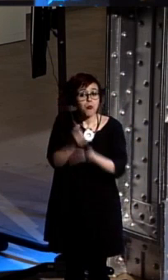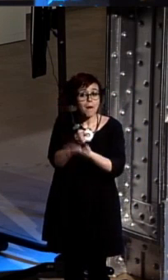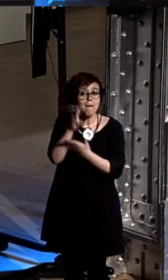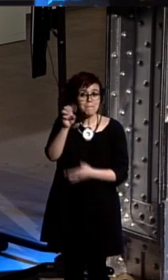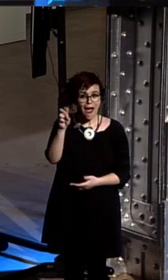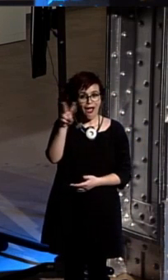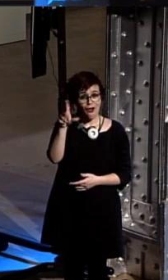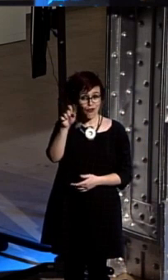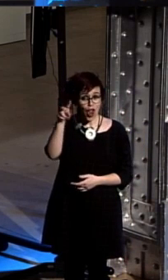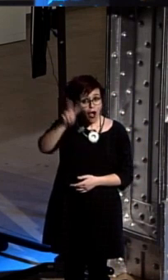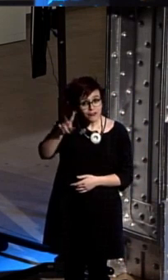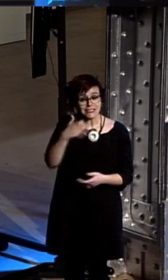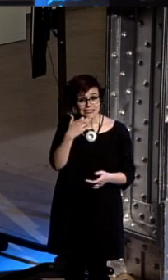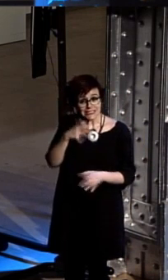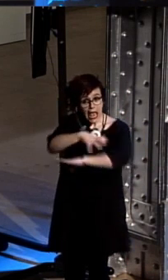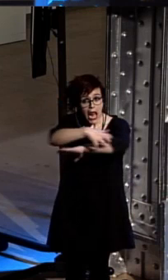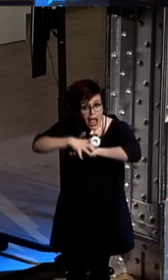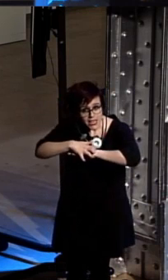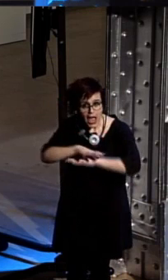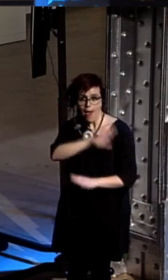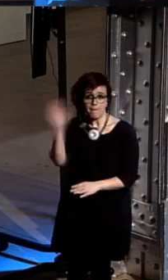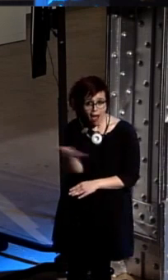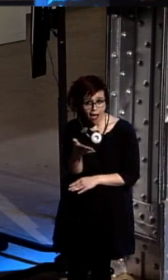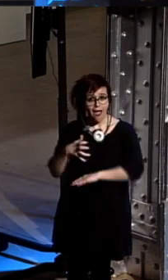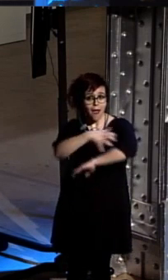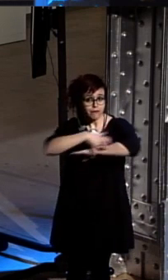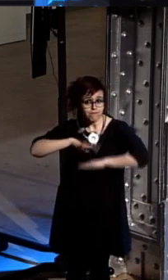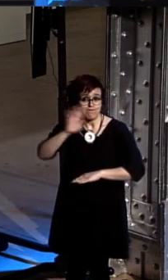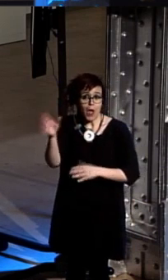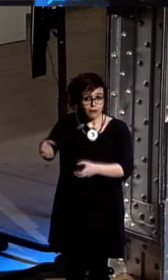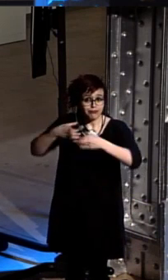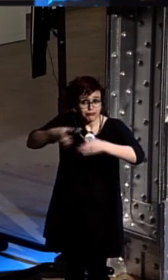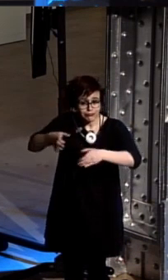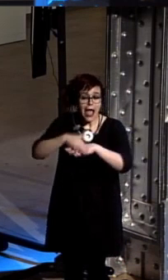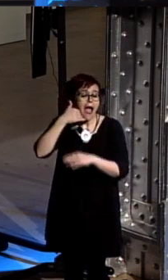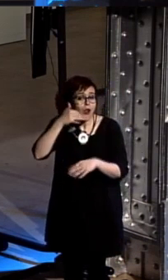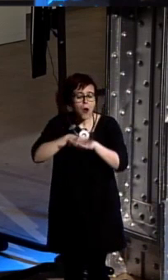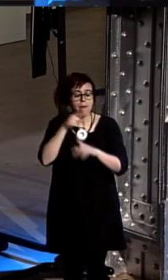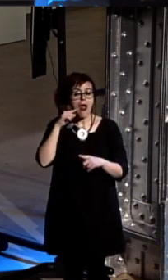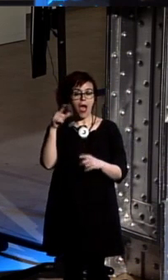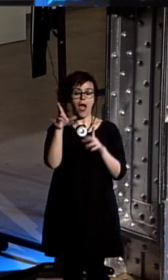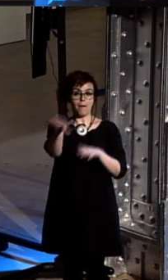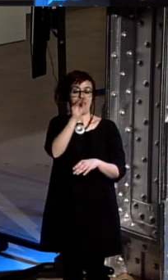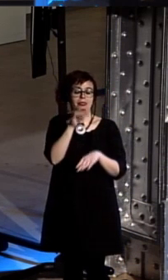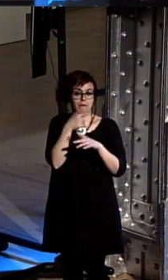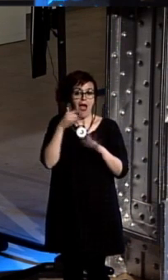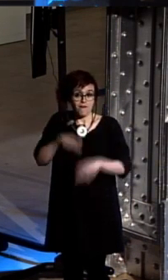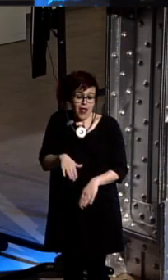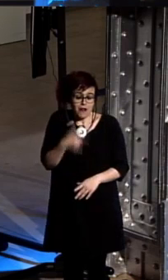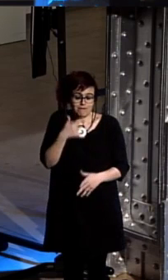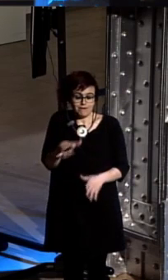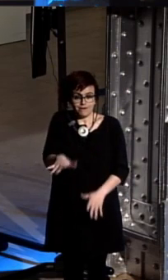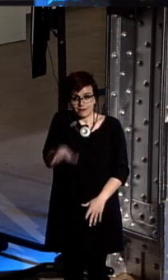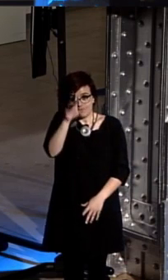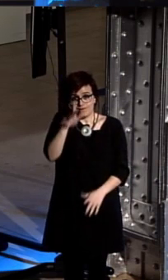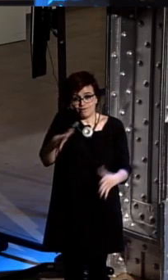el gato te araña le sacudes y al cabo de 2 o 3 Educación tradicional, por otra parte. Pero vamos, podría